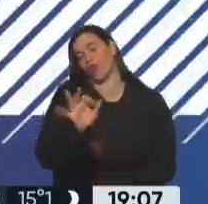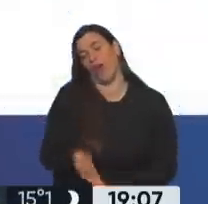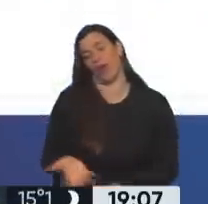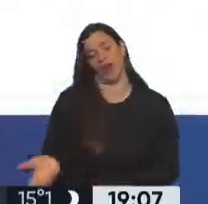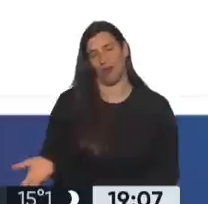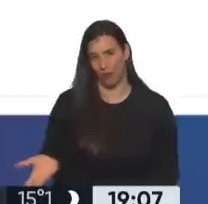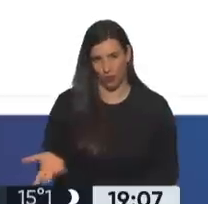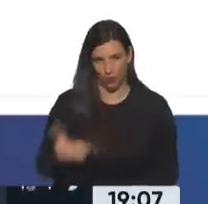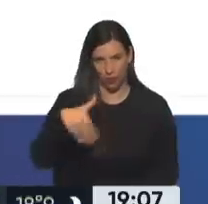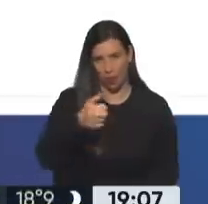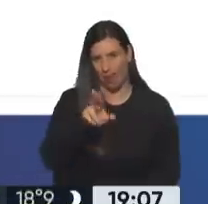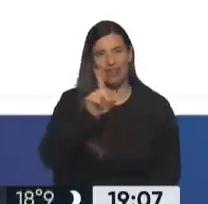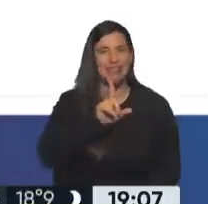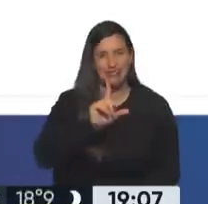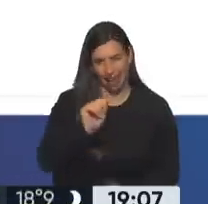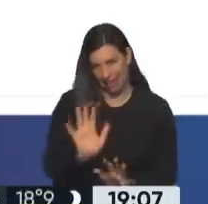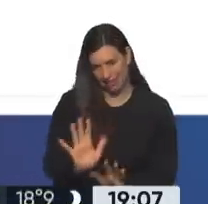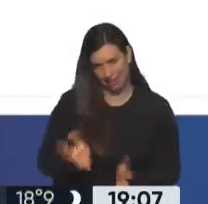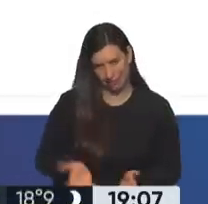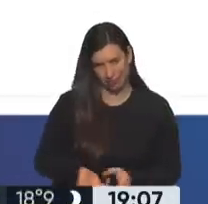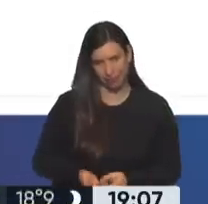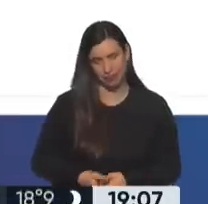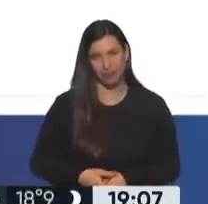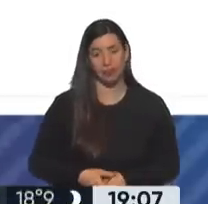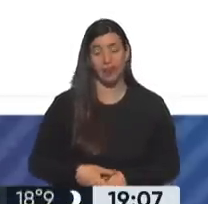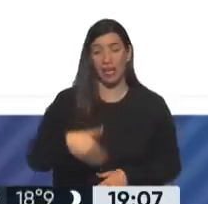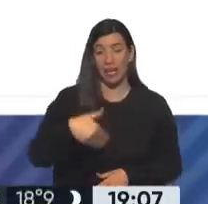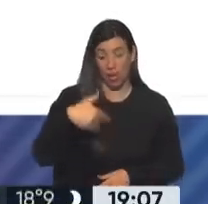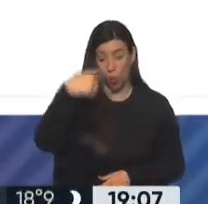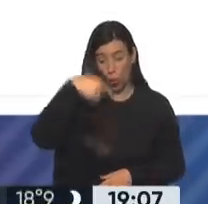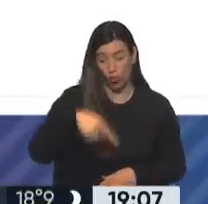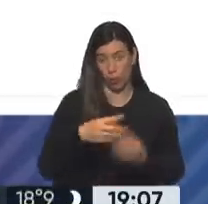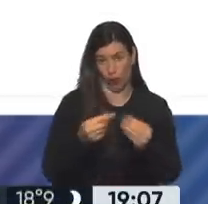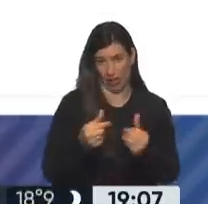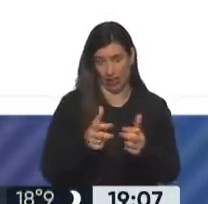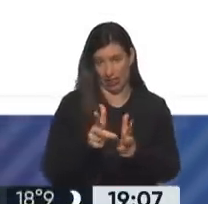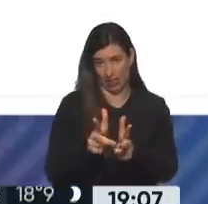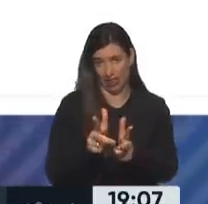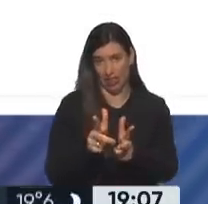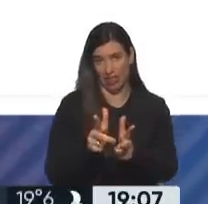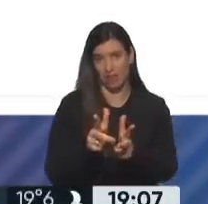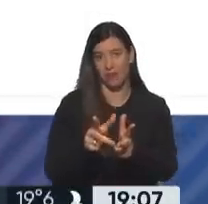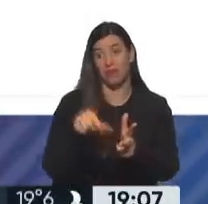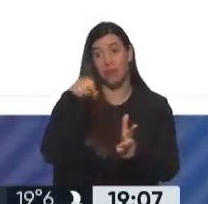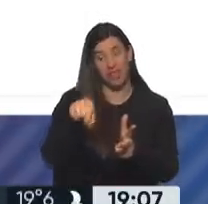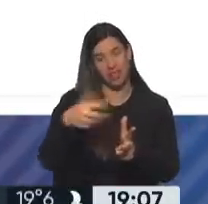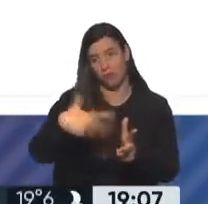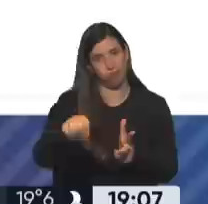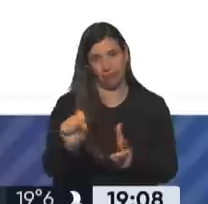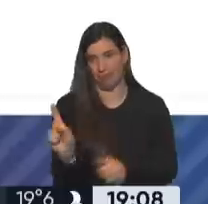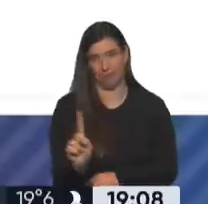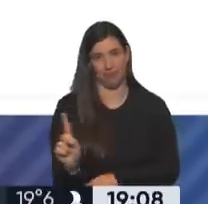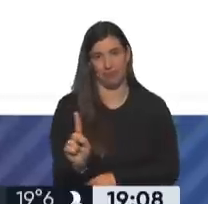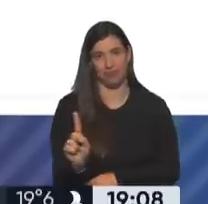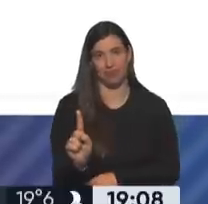Rita. Y termina diciendo, a ella no la encontramos y el trabajo